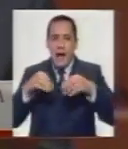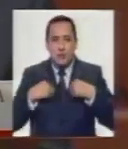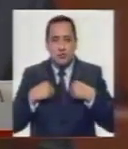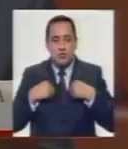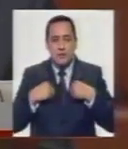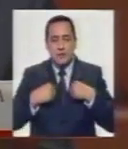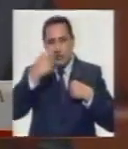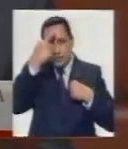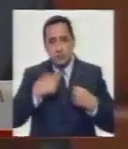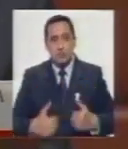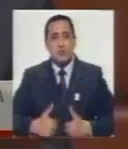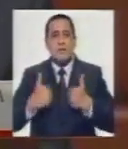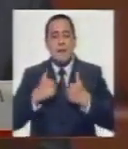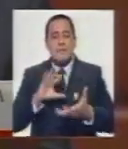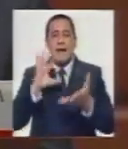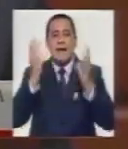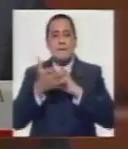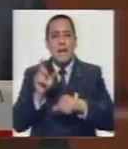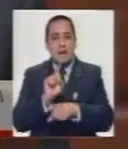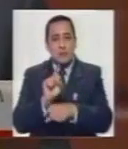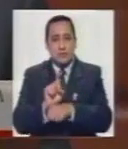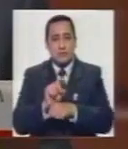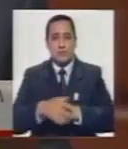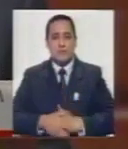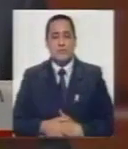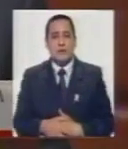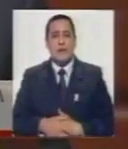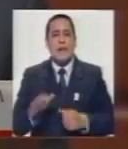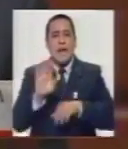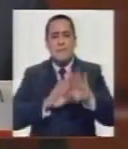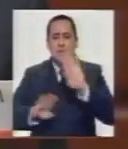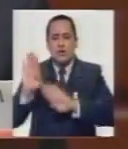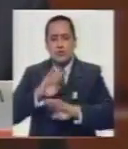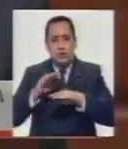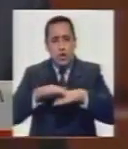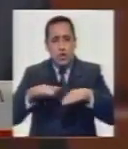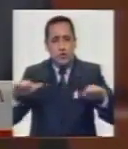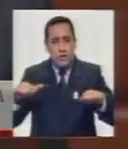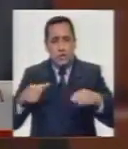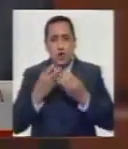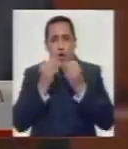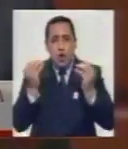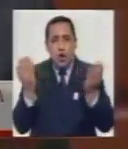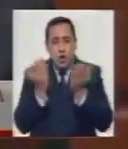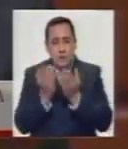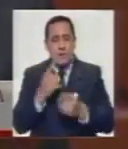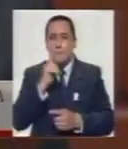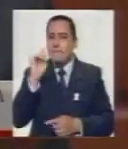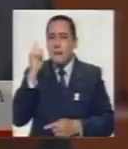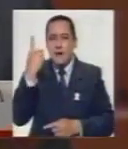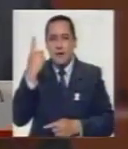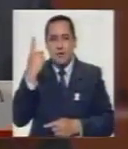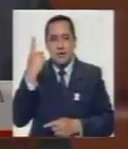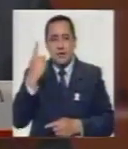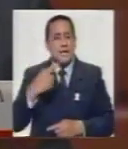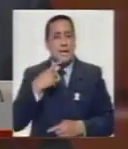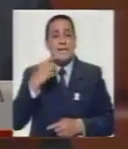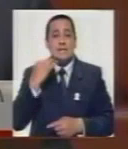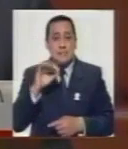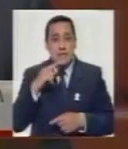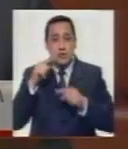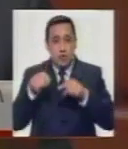de cambiar la educación. La protección de nuestros niños y estudiantes está primero, y